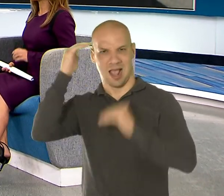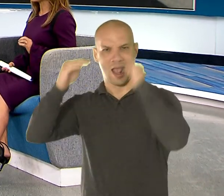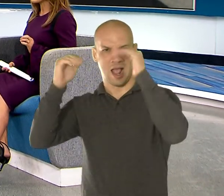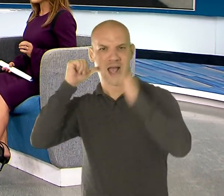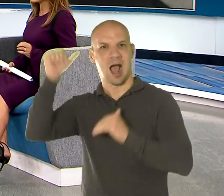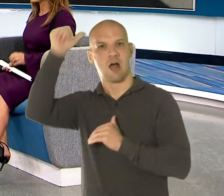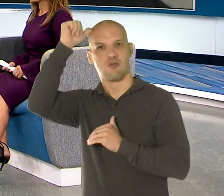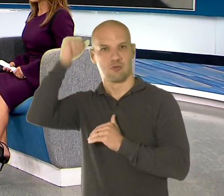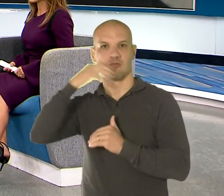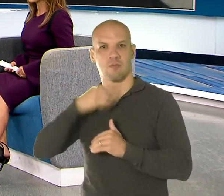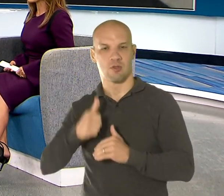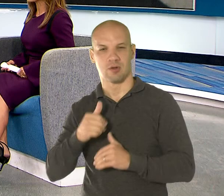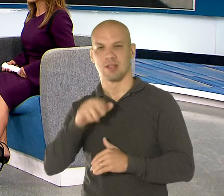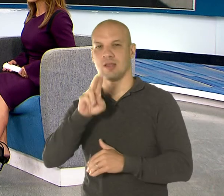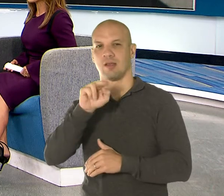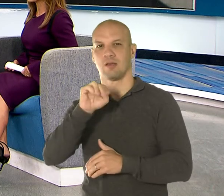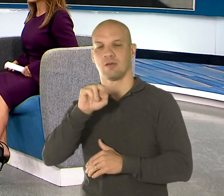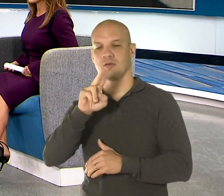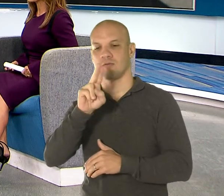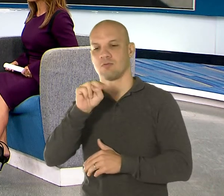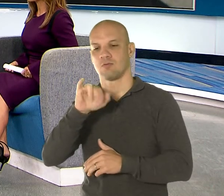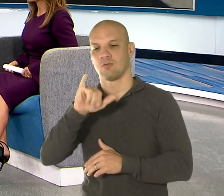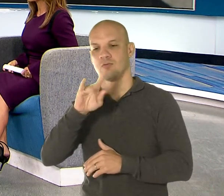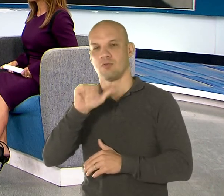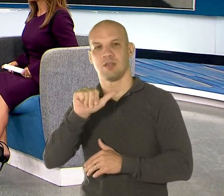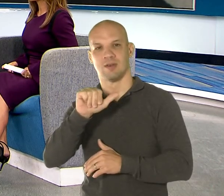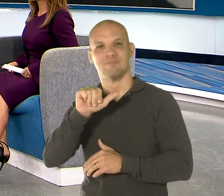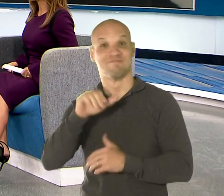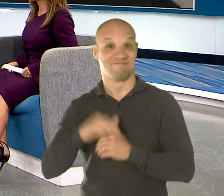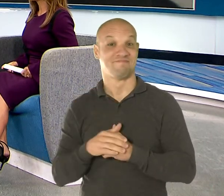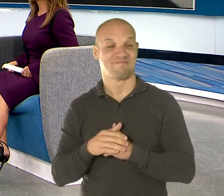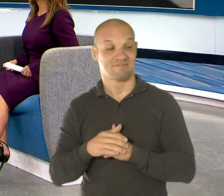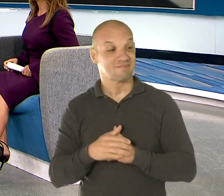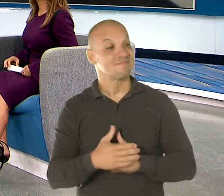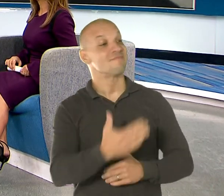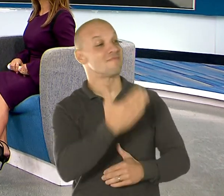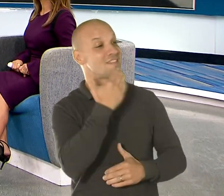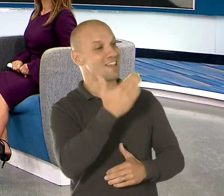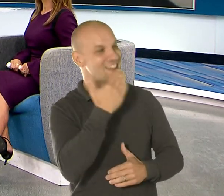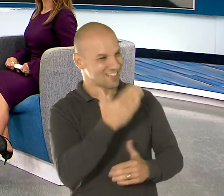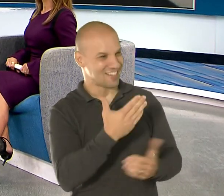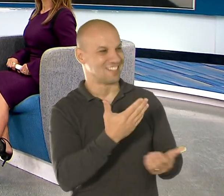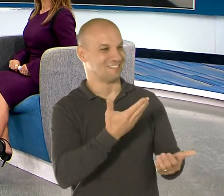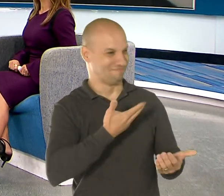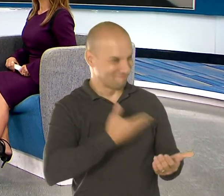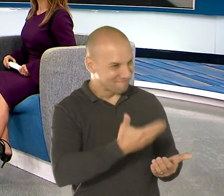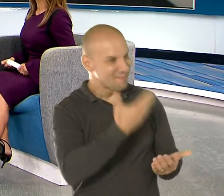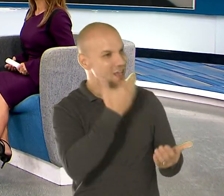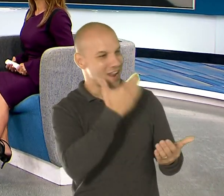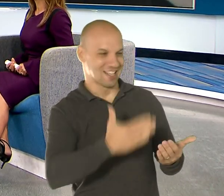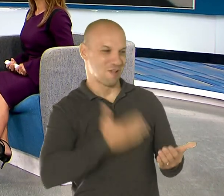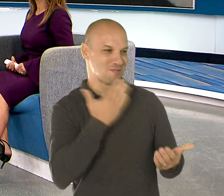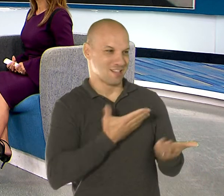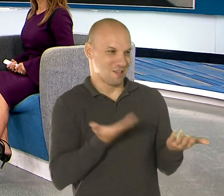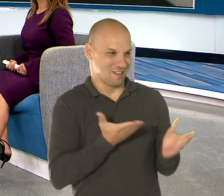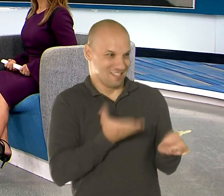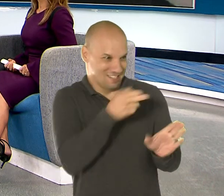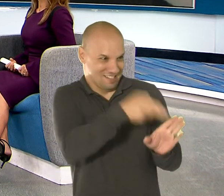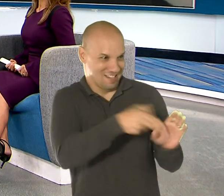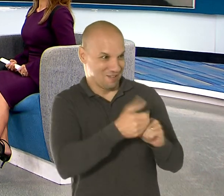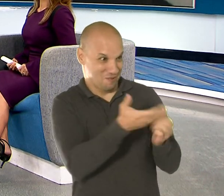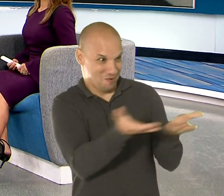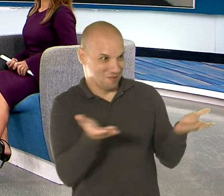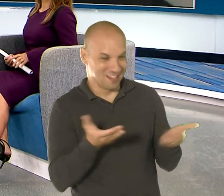la UNIVA en Guadalajara. ¿Cómo se encuentra, doctora? Muchas gracias, muy bien, muy contenta de estar aquí participando con